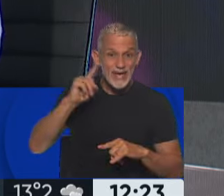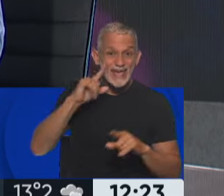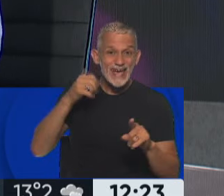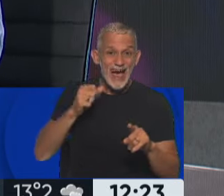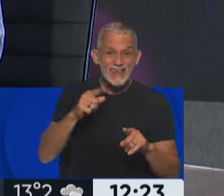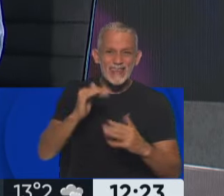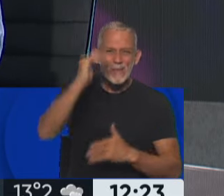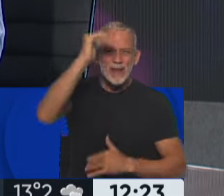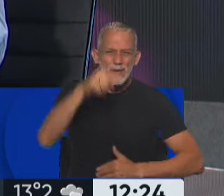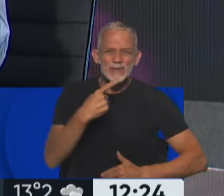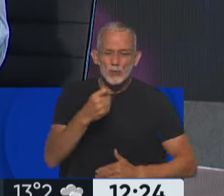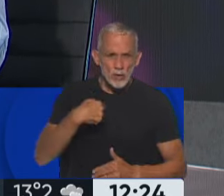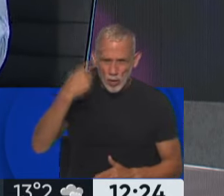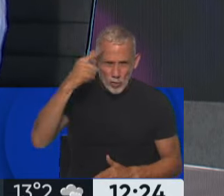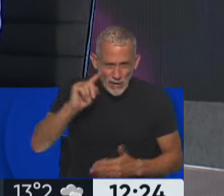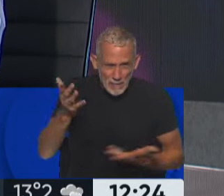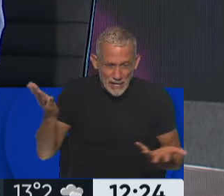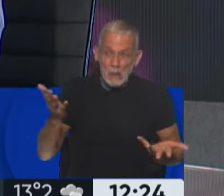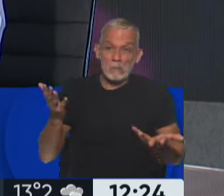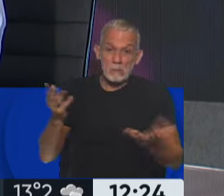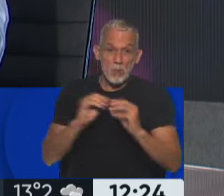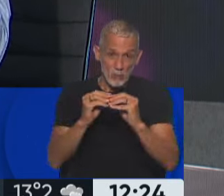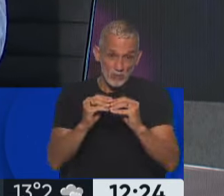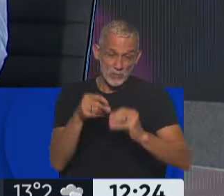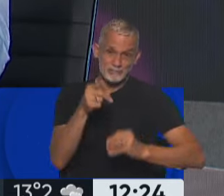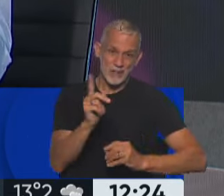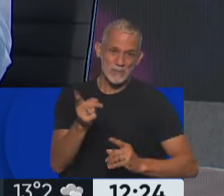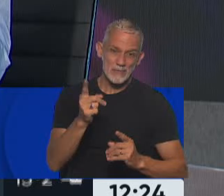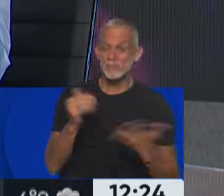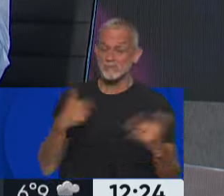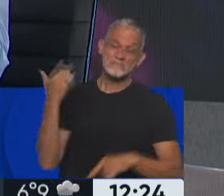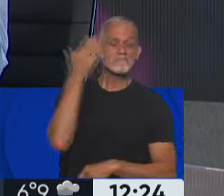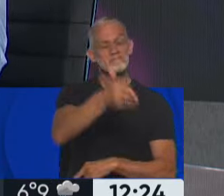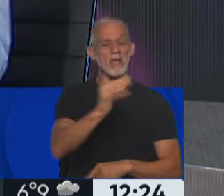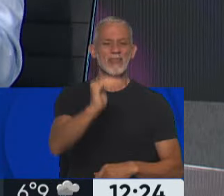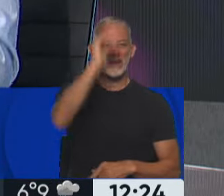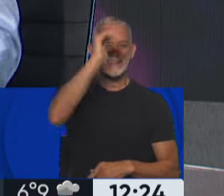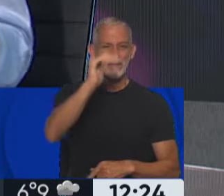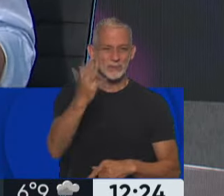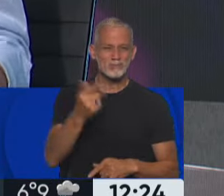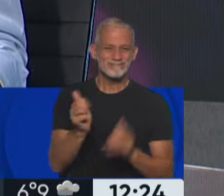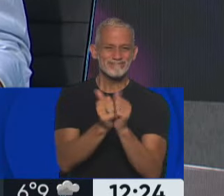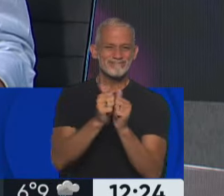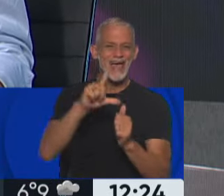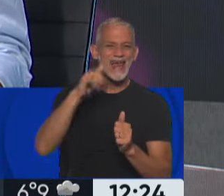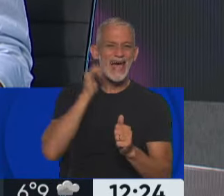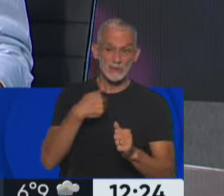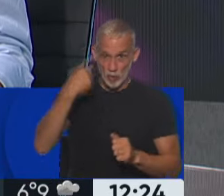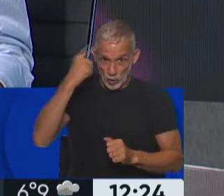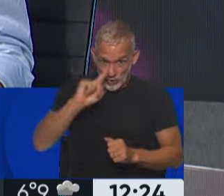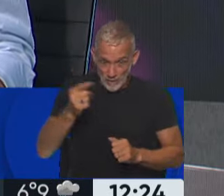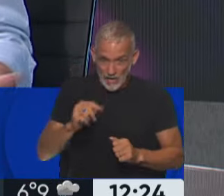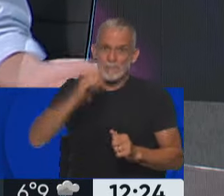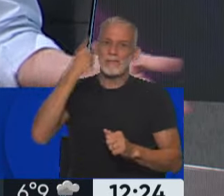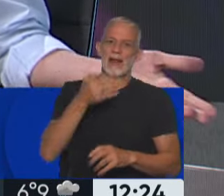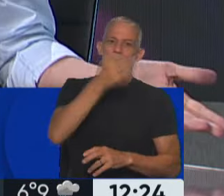departamento del barrio Porteño de nuñas y que esa es la razón por la que va justamente al lugar al edificio acompañada por elegante y la primera vez Supongo que